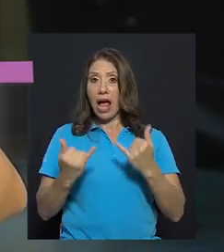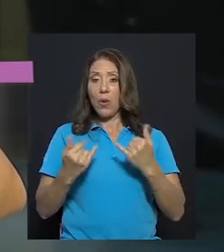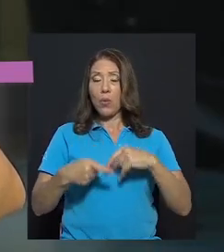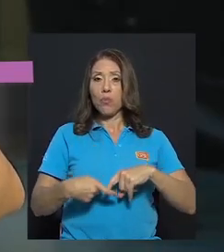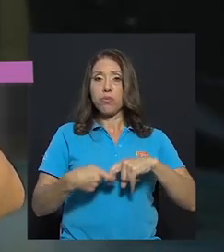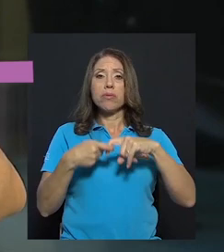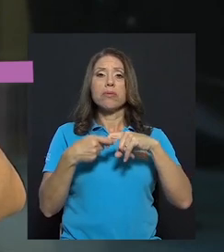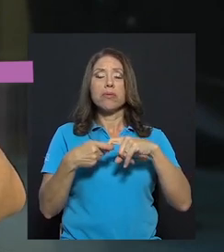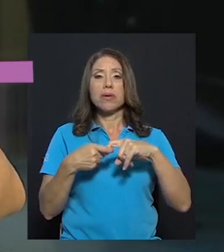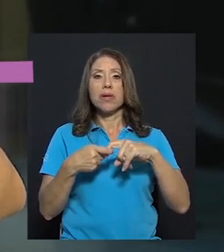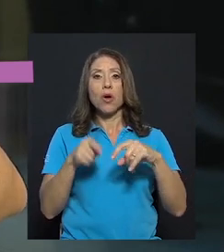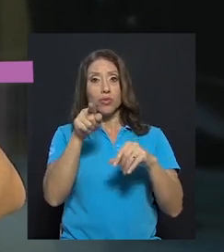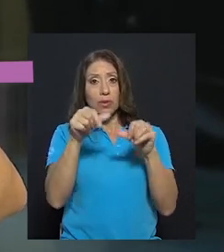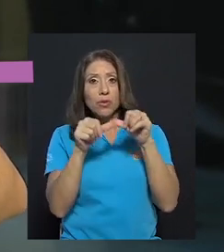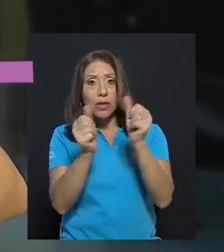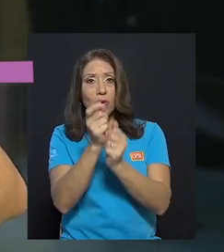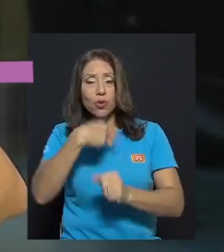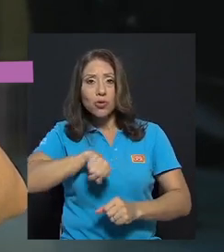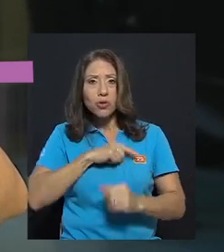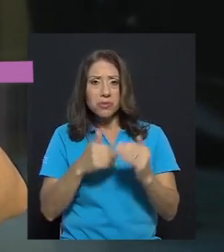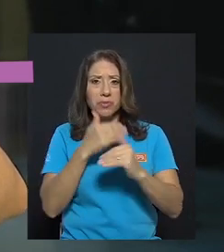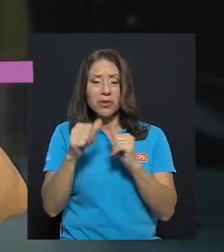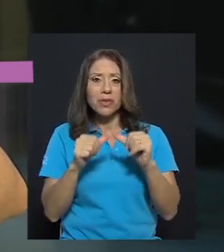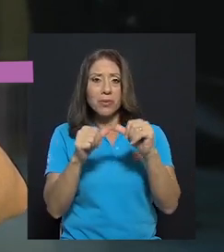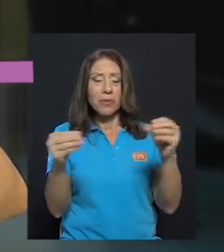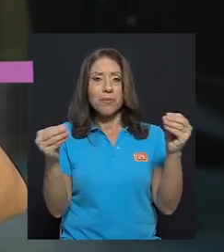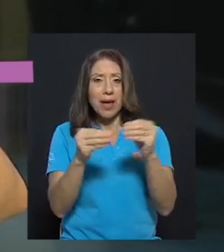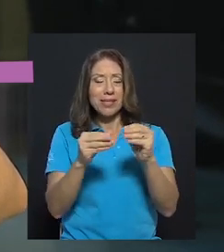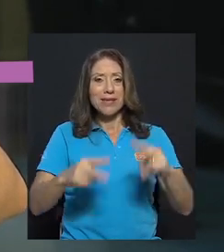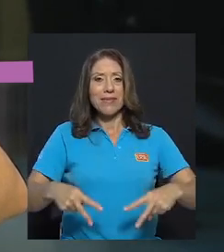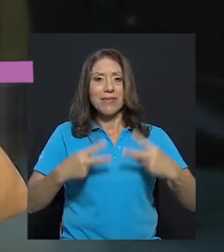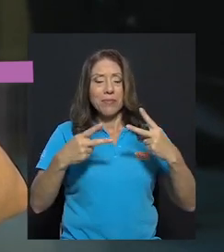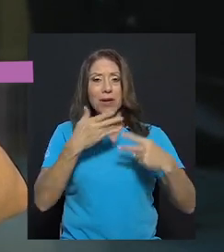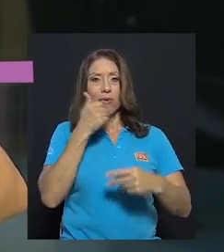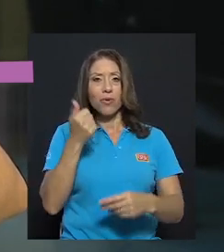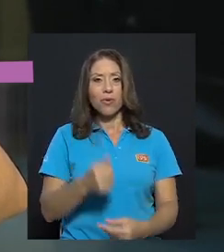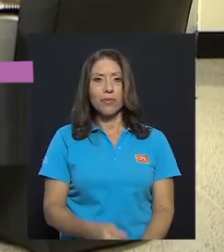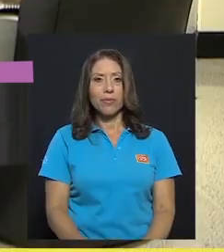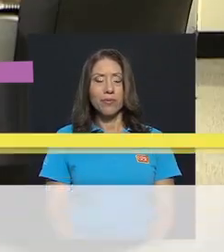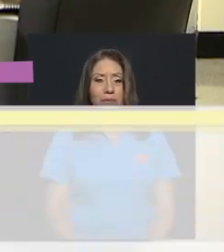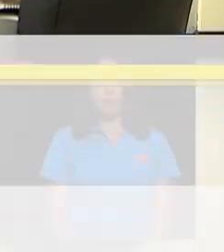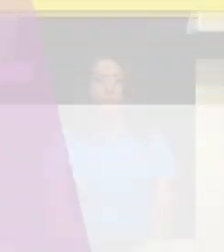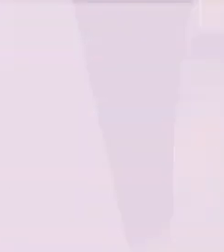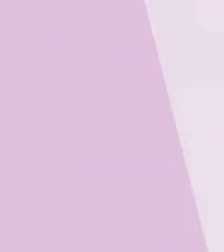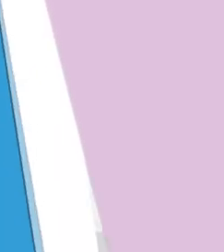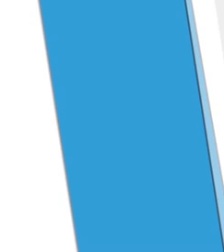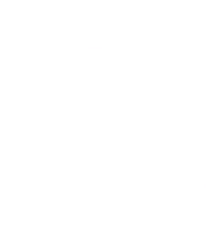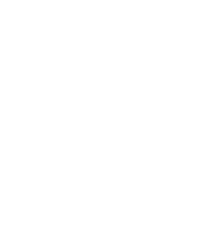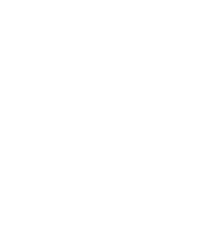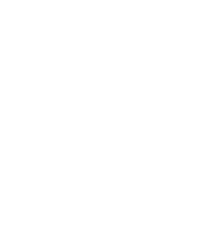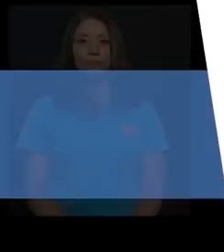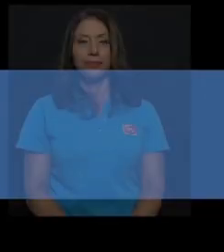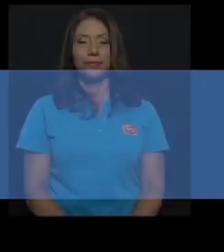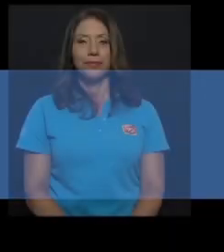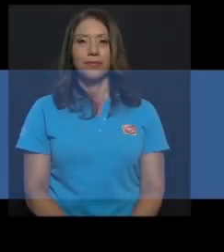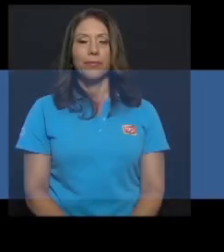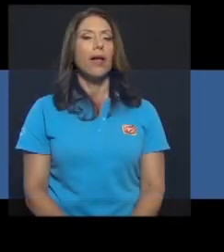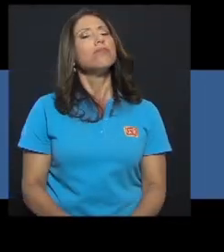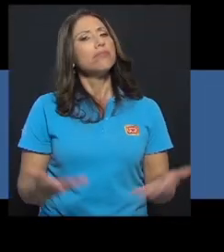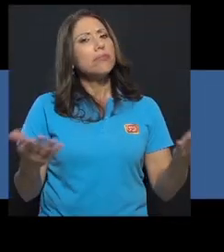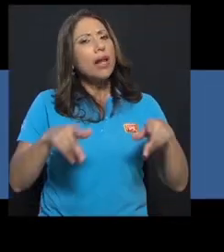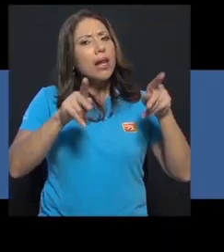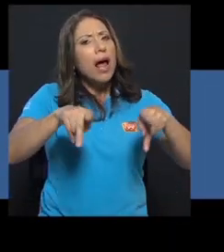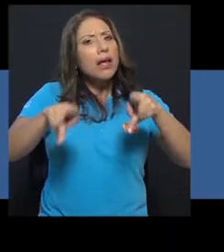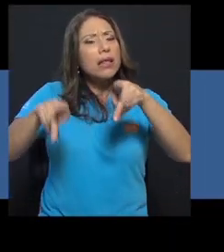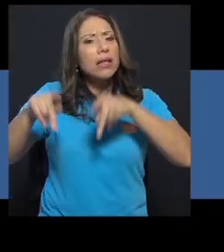hacer una pausa, Andy. Quédese con nosotros y ya regresamos con más de Vivir Mejor. gente